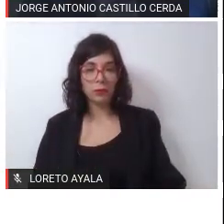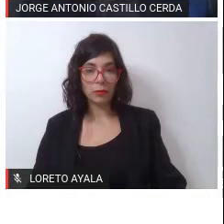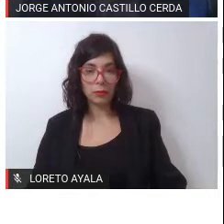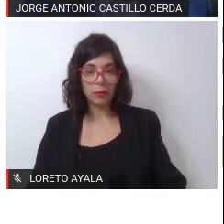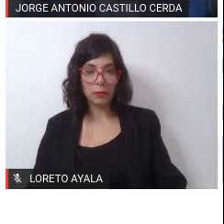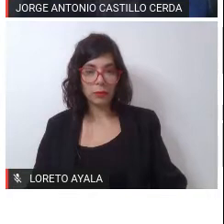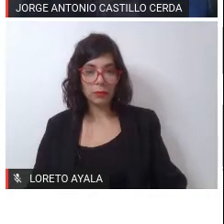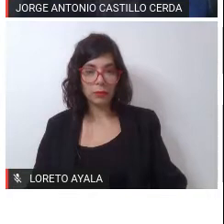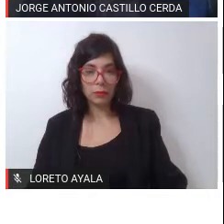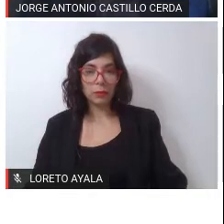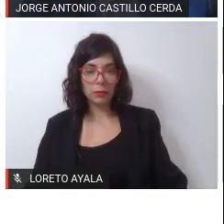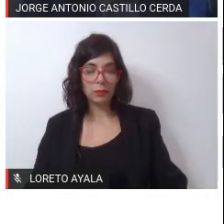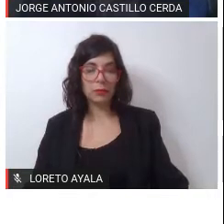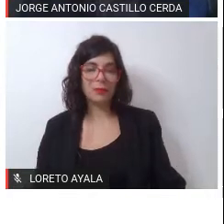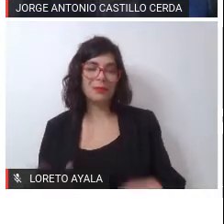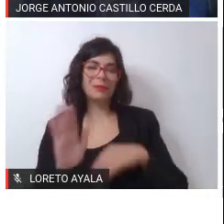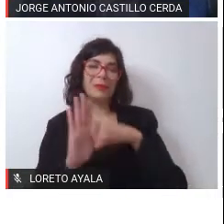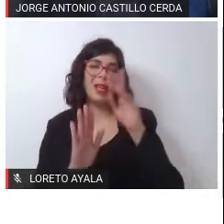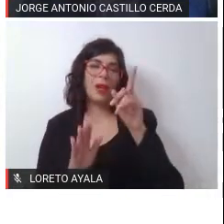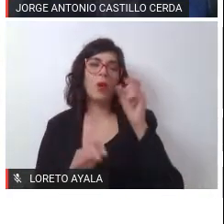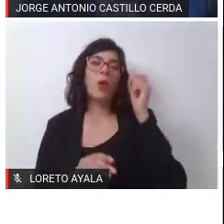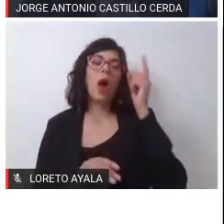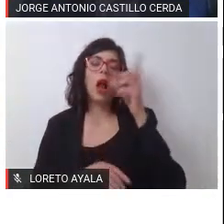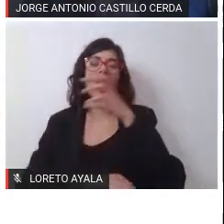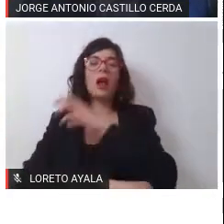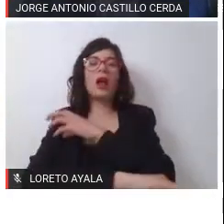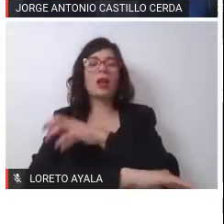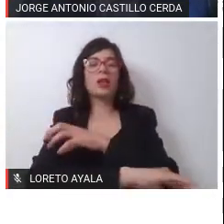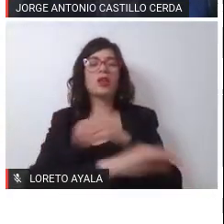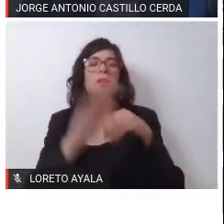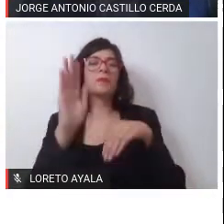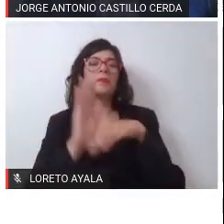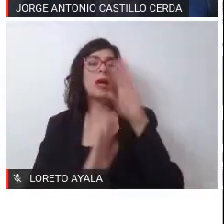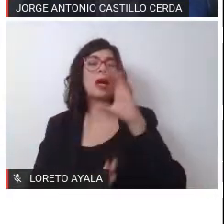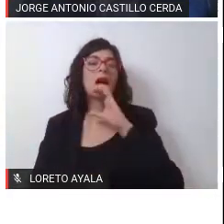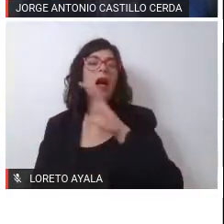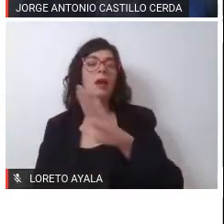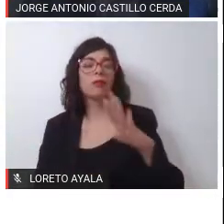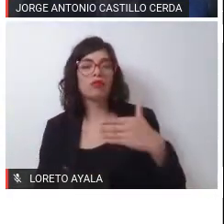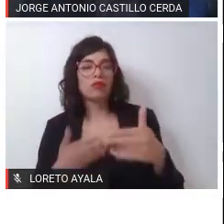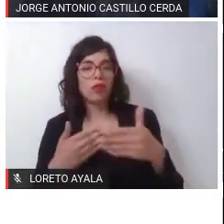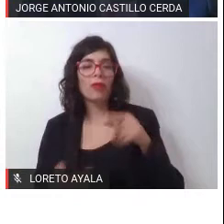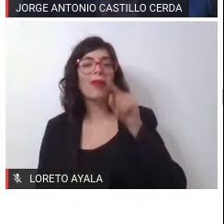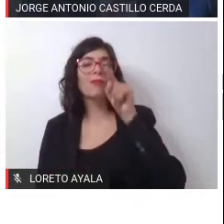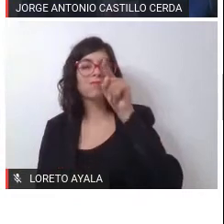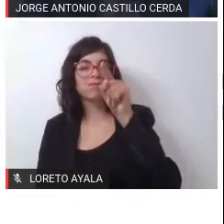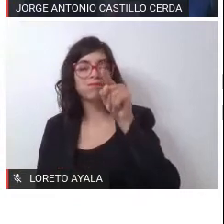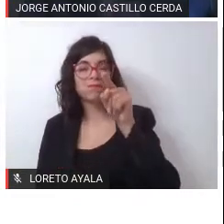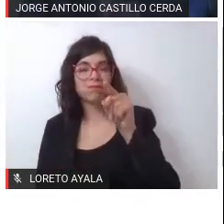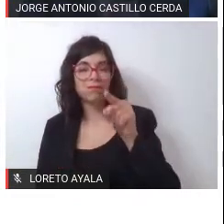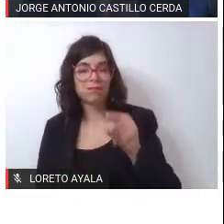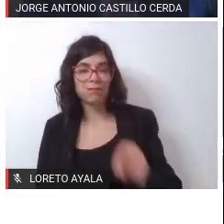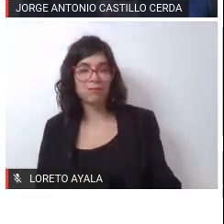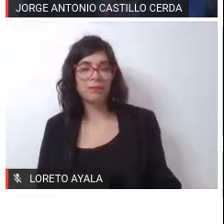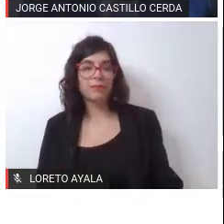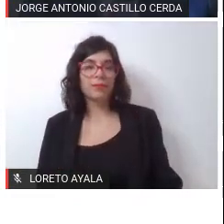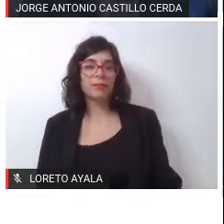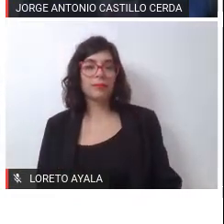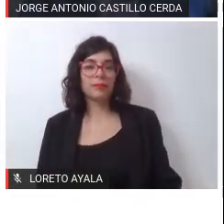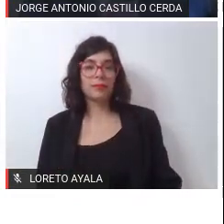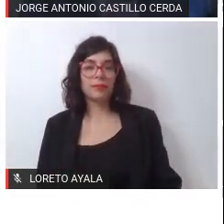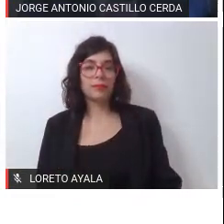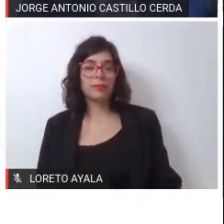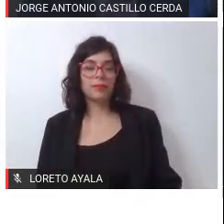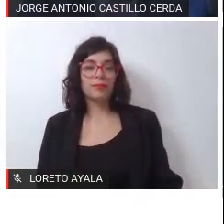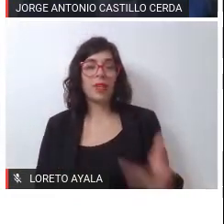mayor porcentaje de ruralidad en el país, ¿ya? Ahí diferencia con